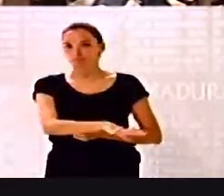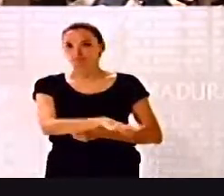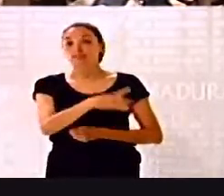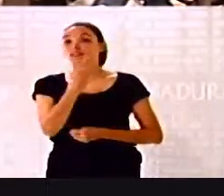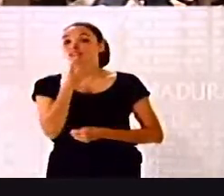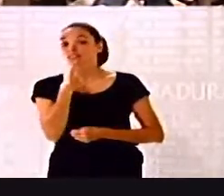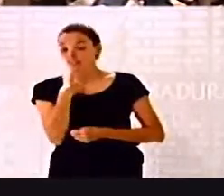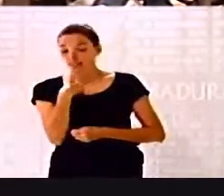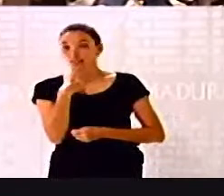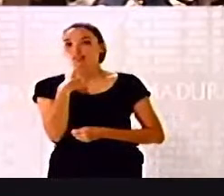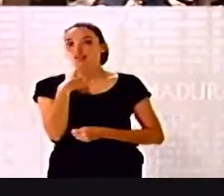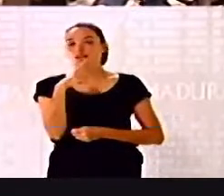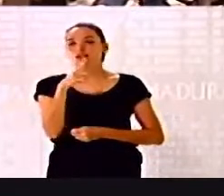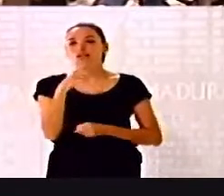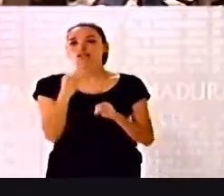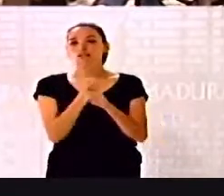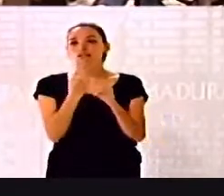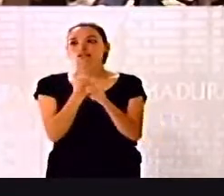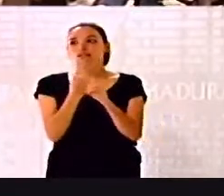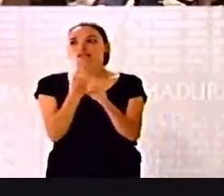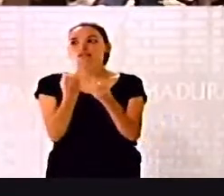La amenaza a sus trabajadores.